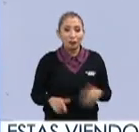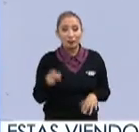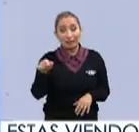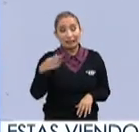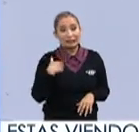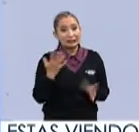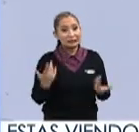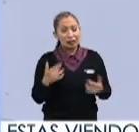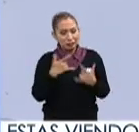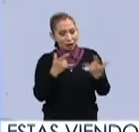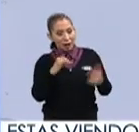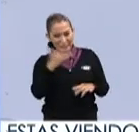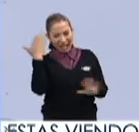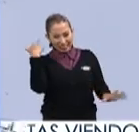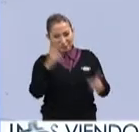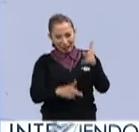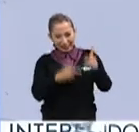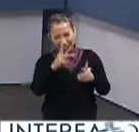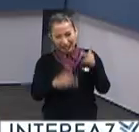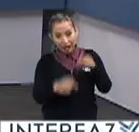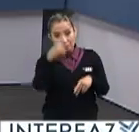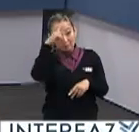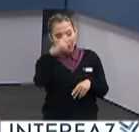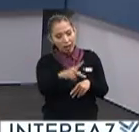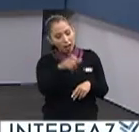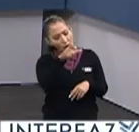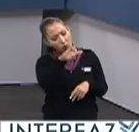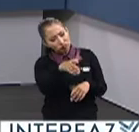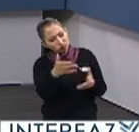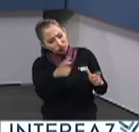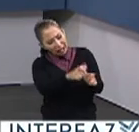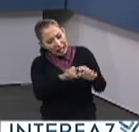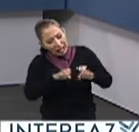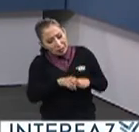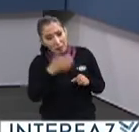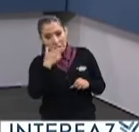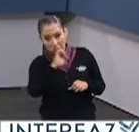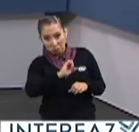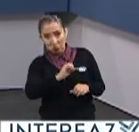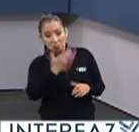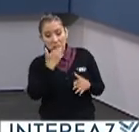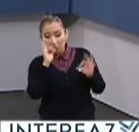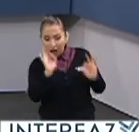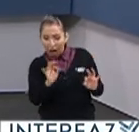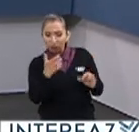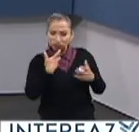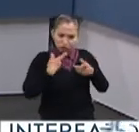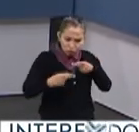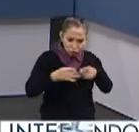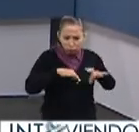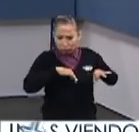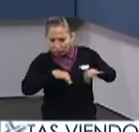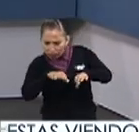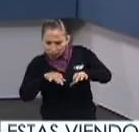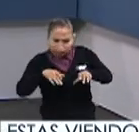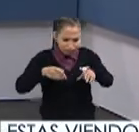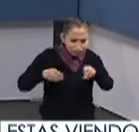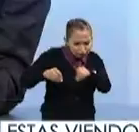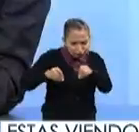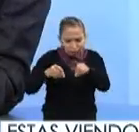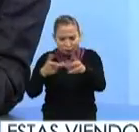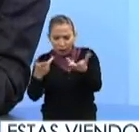algo histórico. Platicábamos antes de entrar al aire, yo creo que México tuvo una gran personalidad, articuló bien sus juegos,